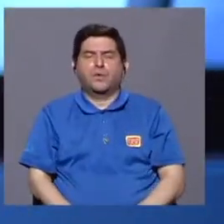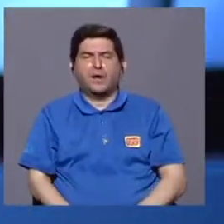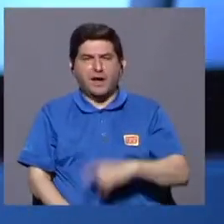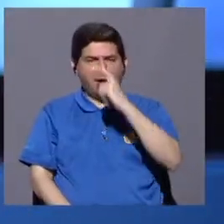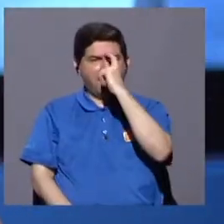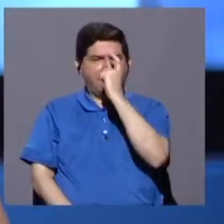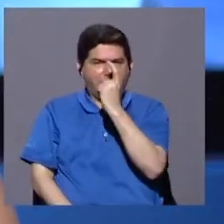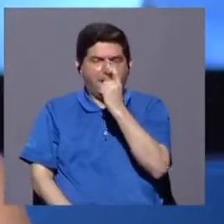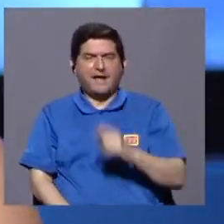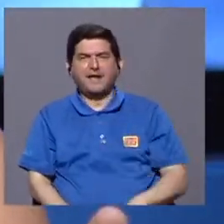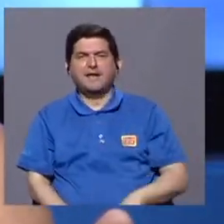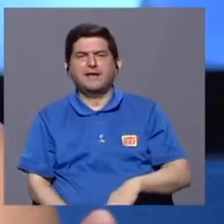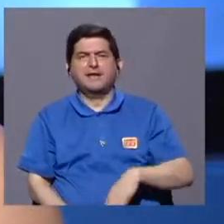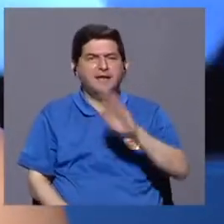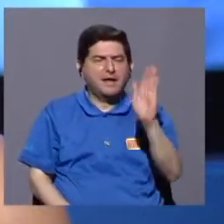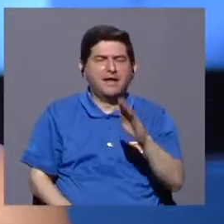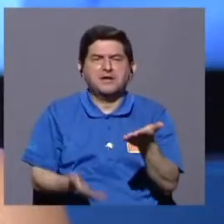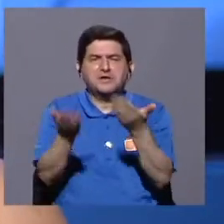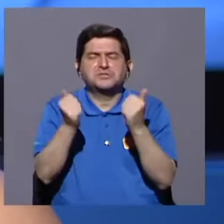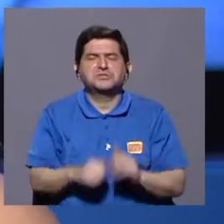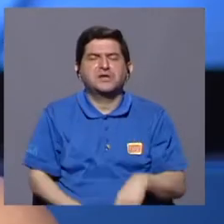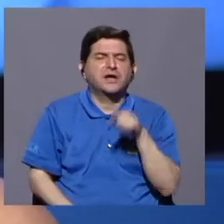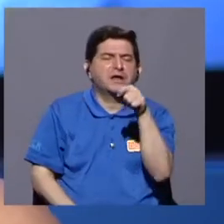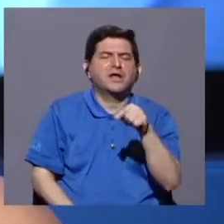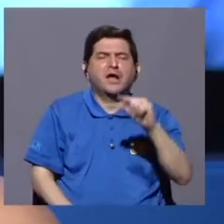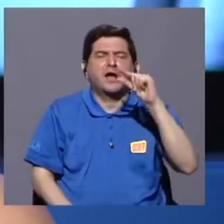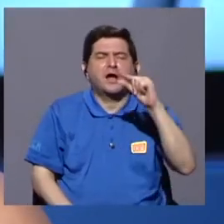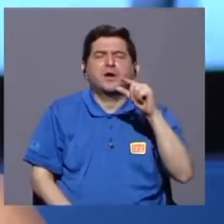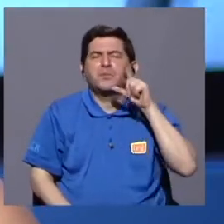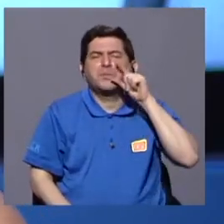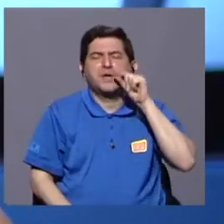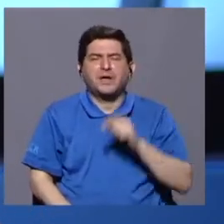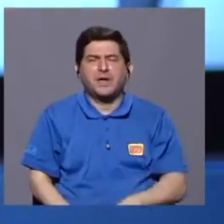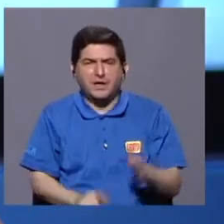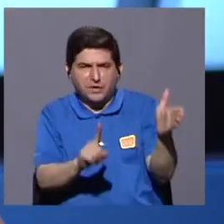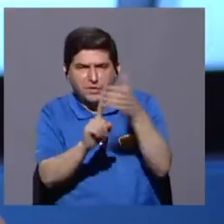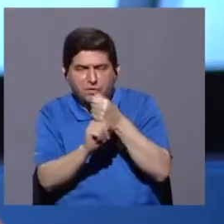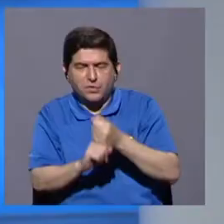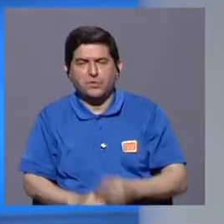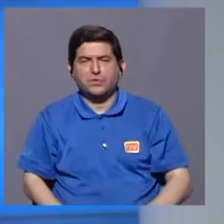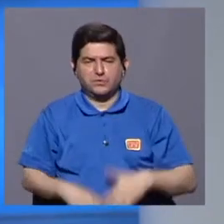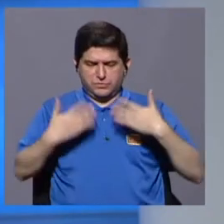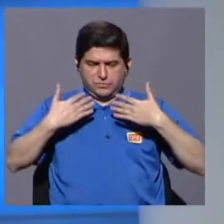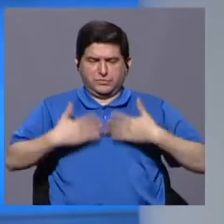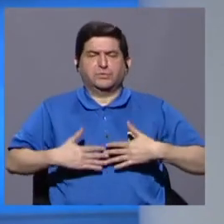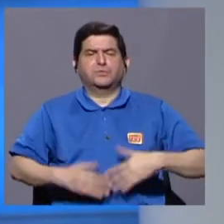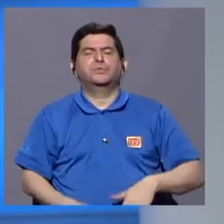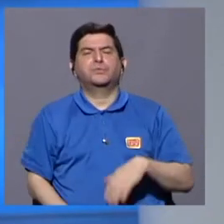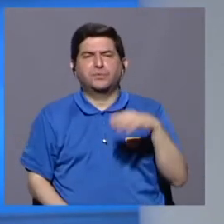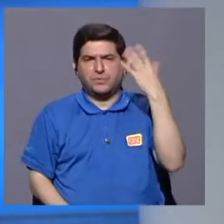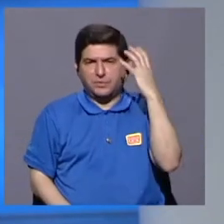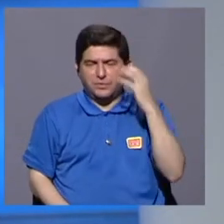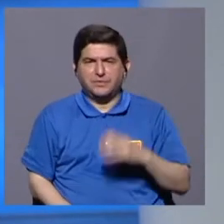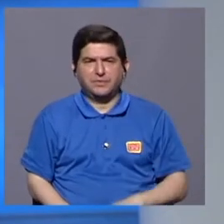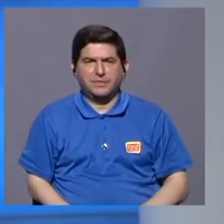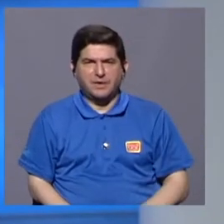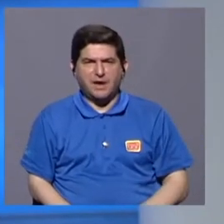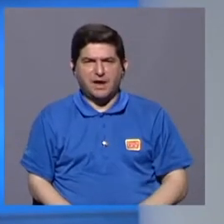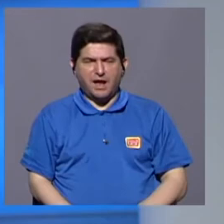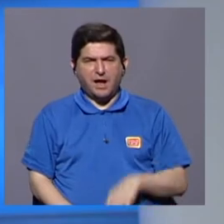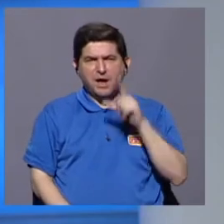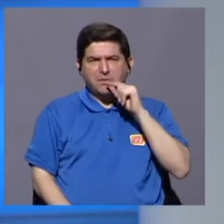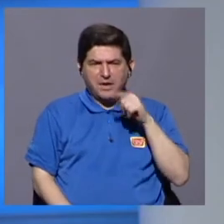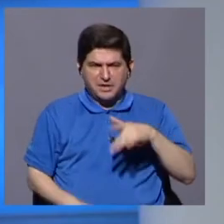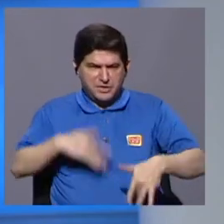a tratar de cazar a unos pichoncitos chiquititos de pechos amarillos. Las aves, al sentir la presencia